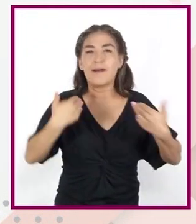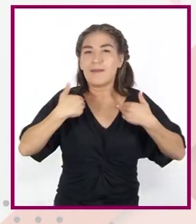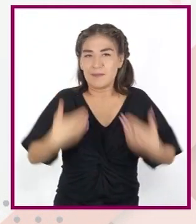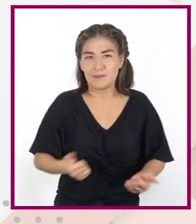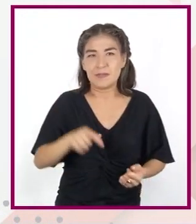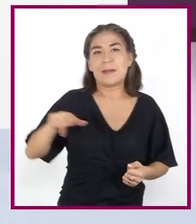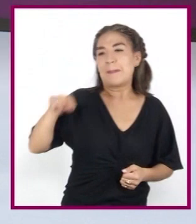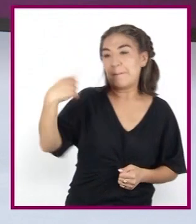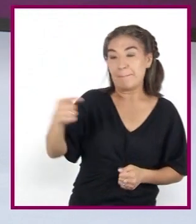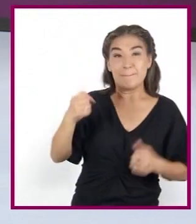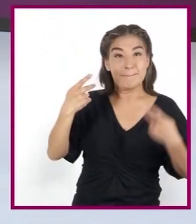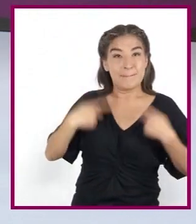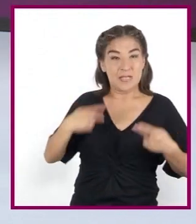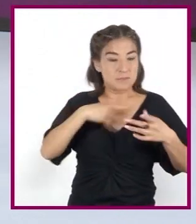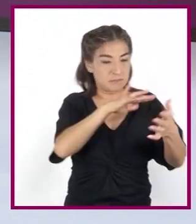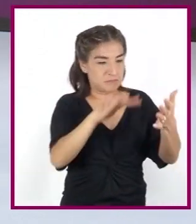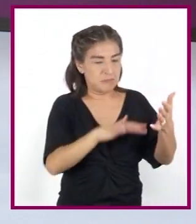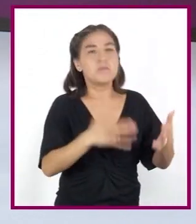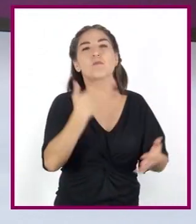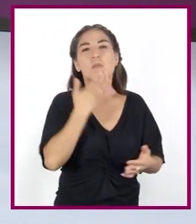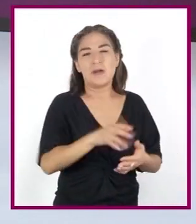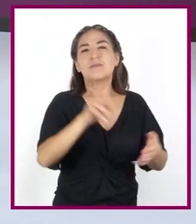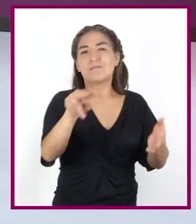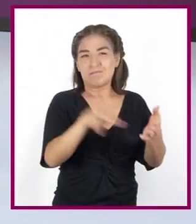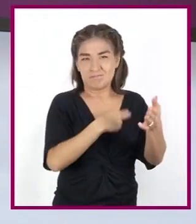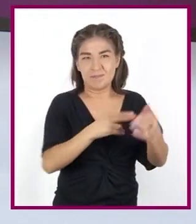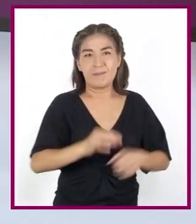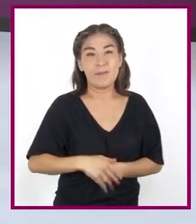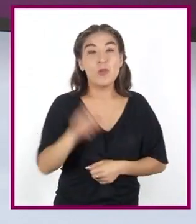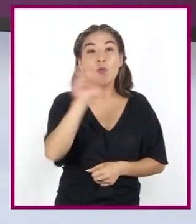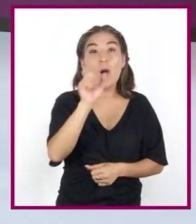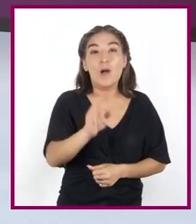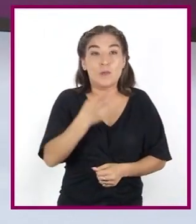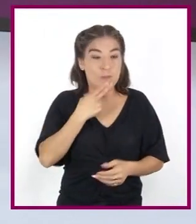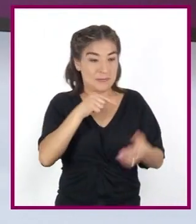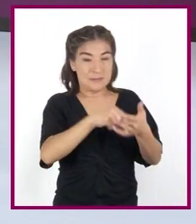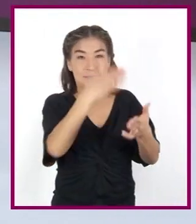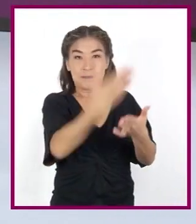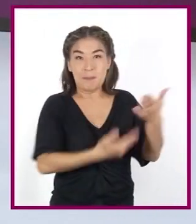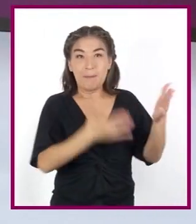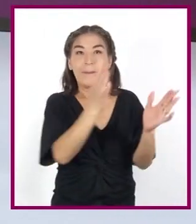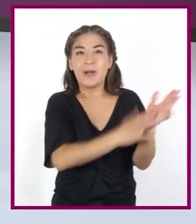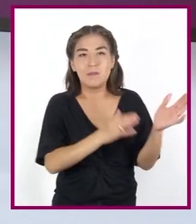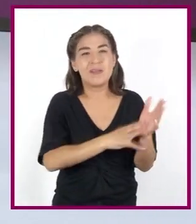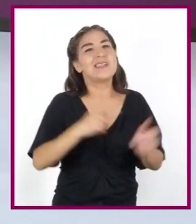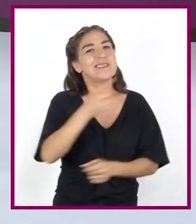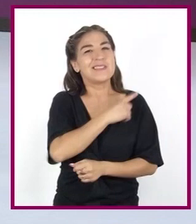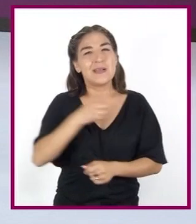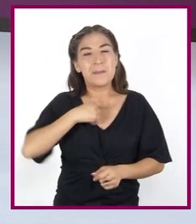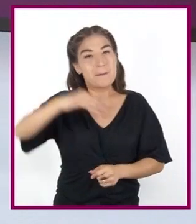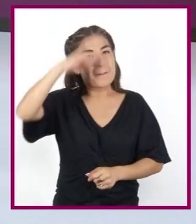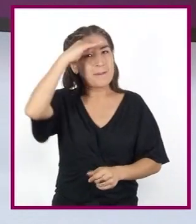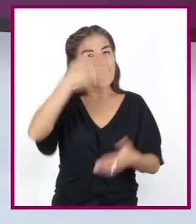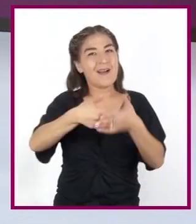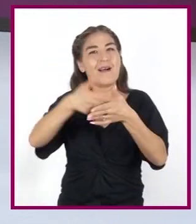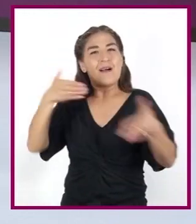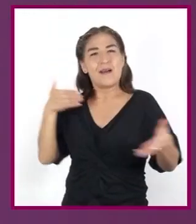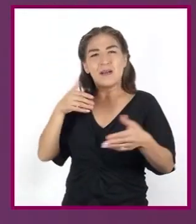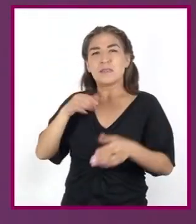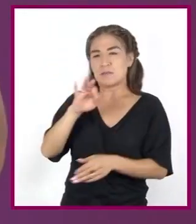del receptor. Cuando se hace uso de alguno de estos documentos, debemos considerar ciertos puntos antes de